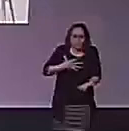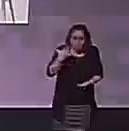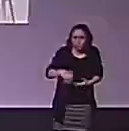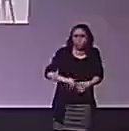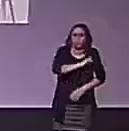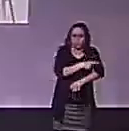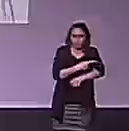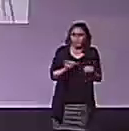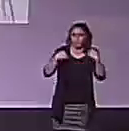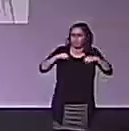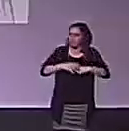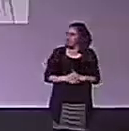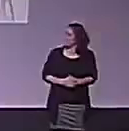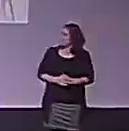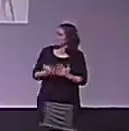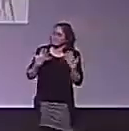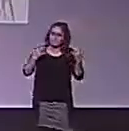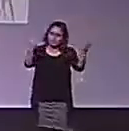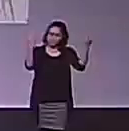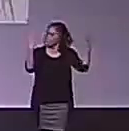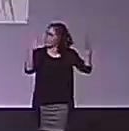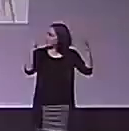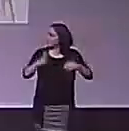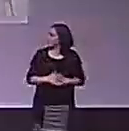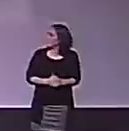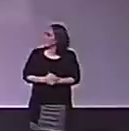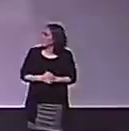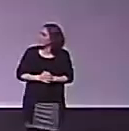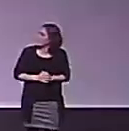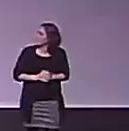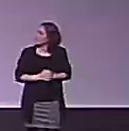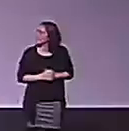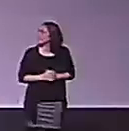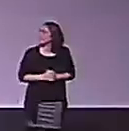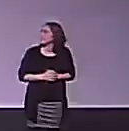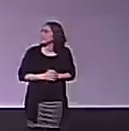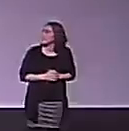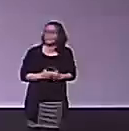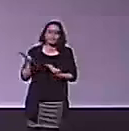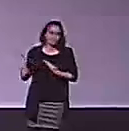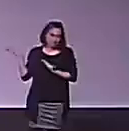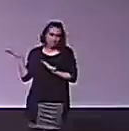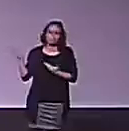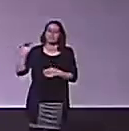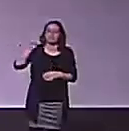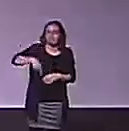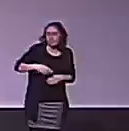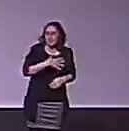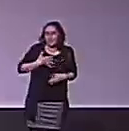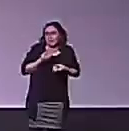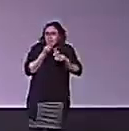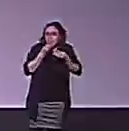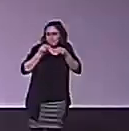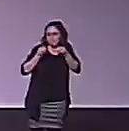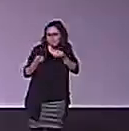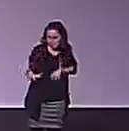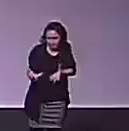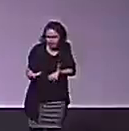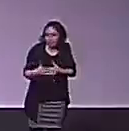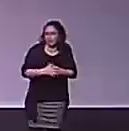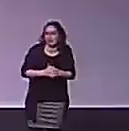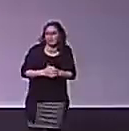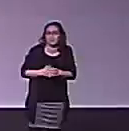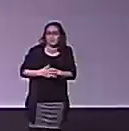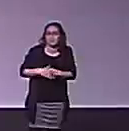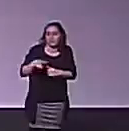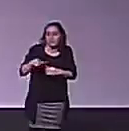Garbiñe Muguruza, hemen egon izan nahi du, os manda ese mensaje en la que os agradece toda esa